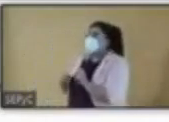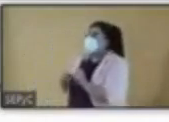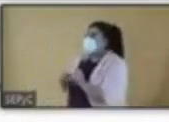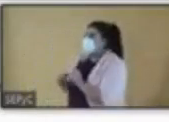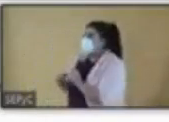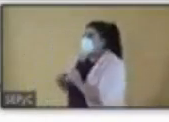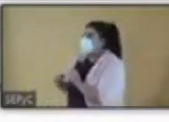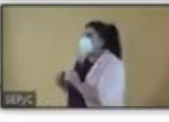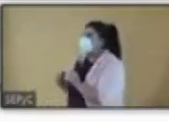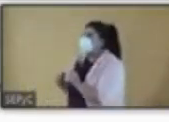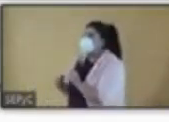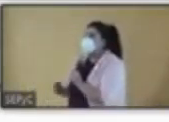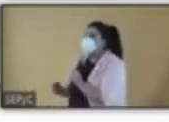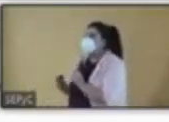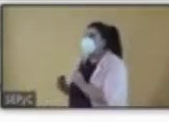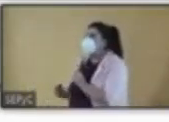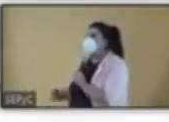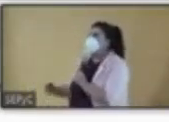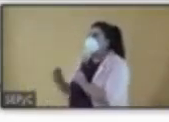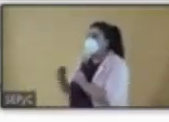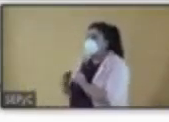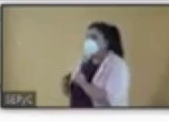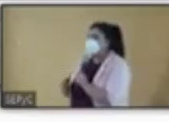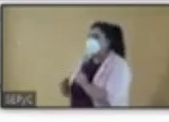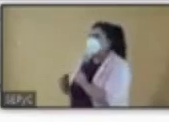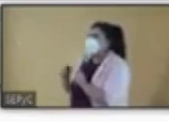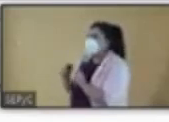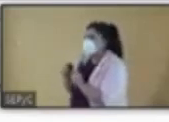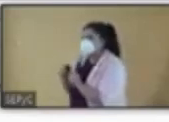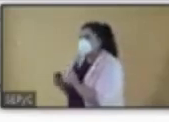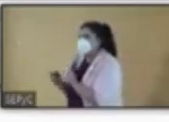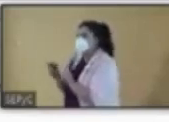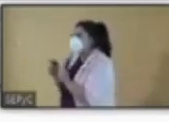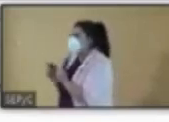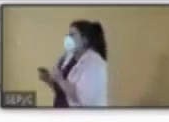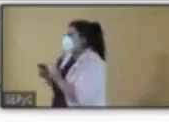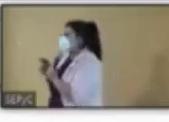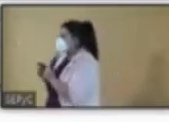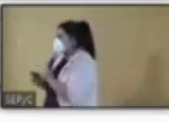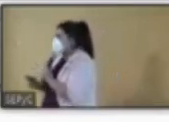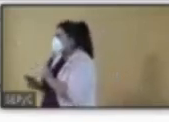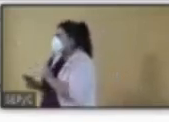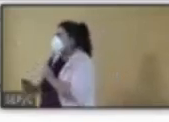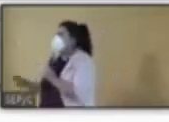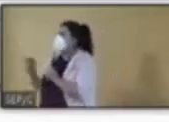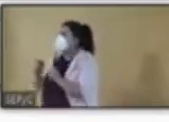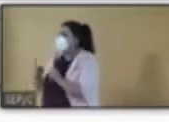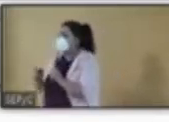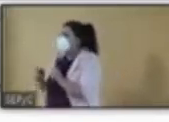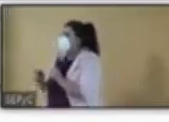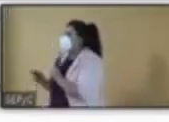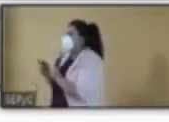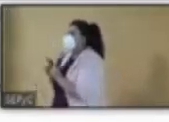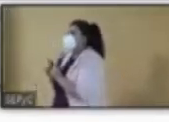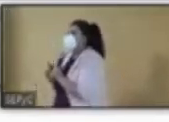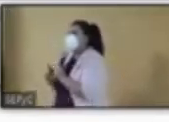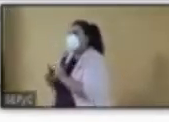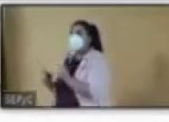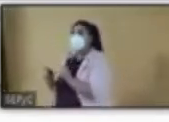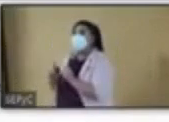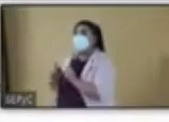declaración patrimonial, es decir, el conjunto de activos y pasivos que tiene el servidor público, su pareja o